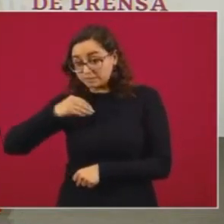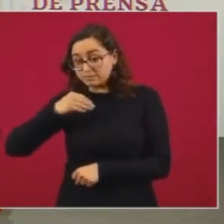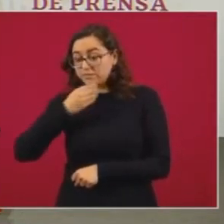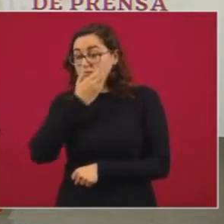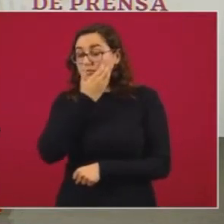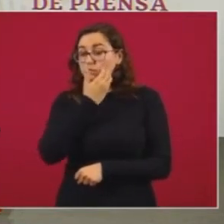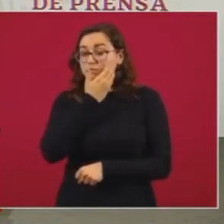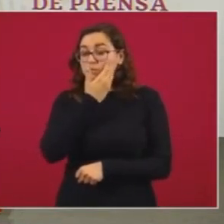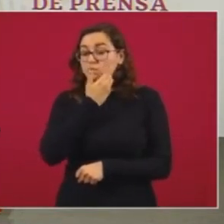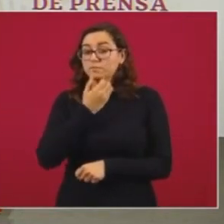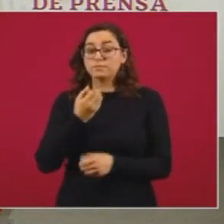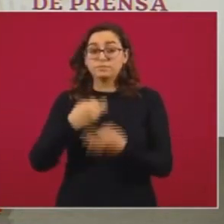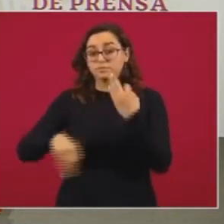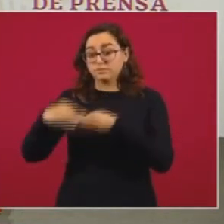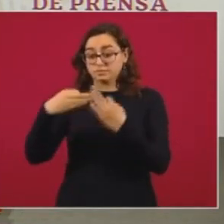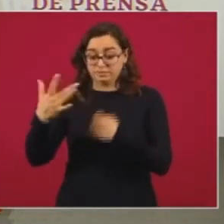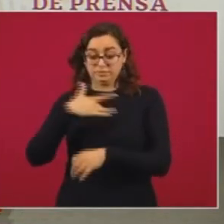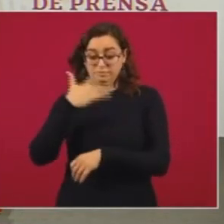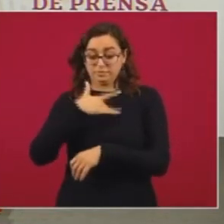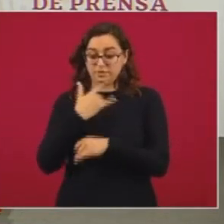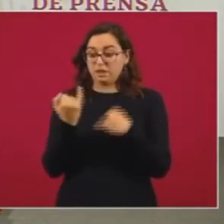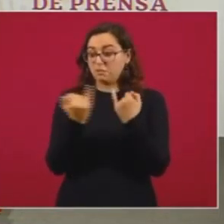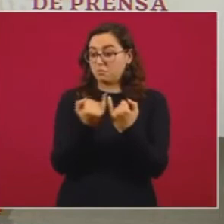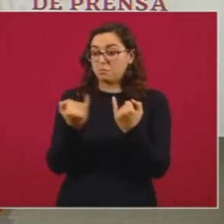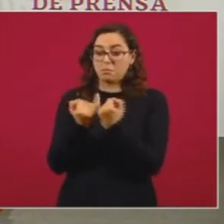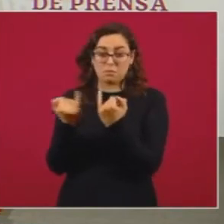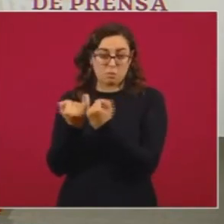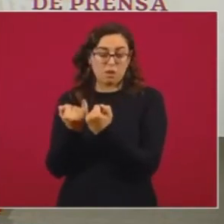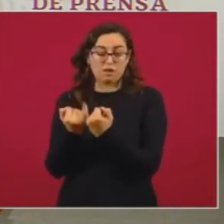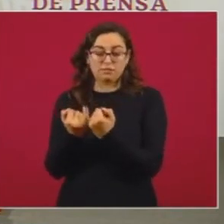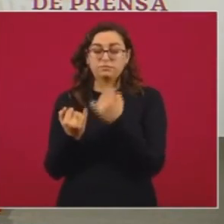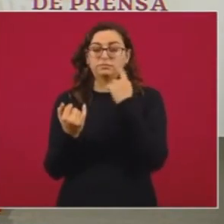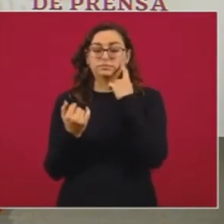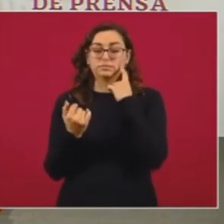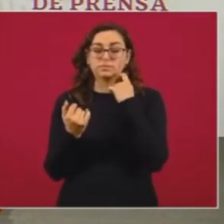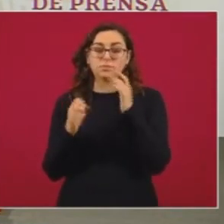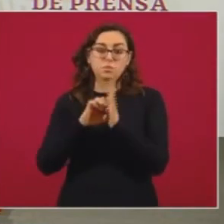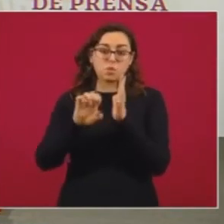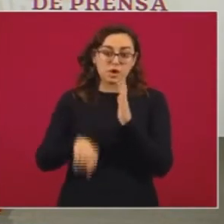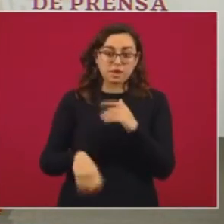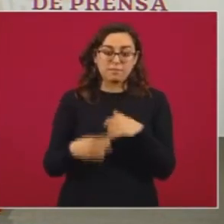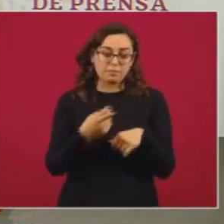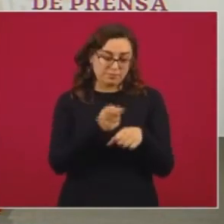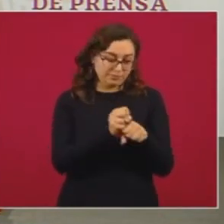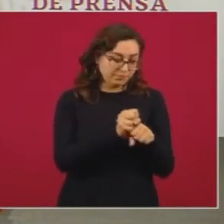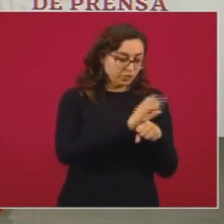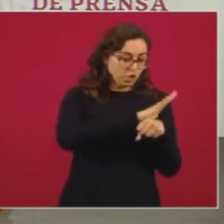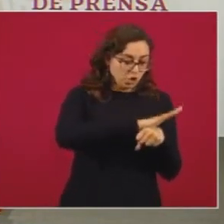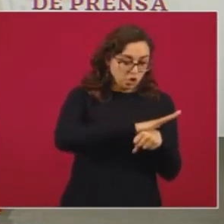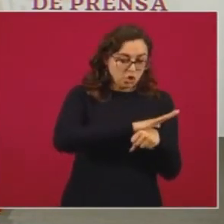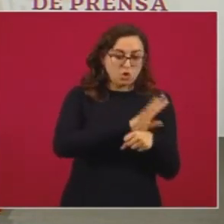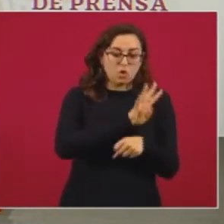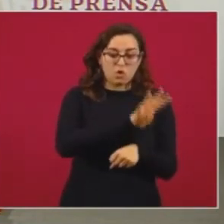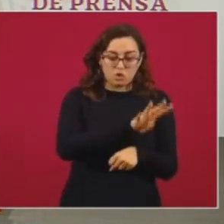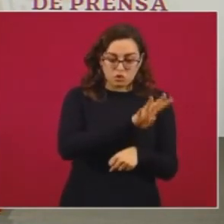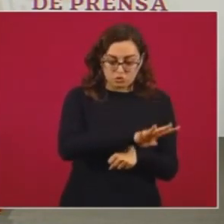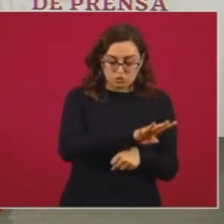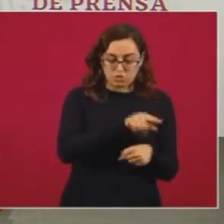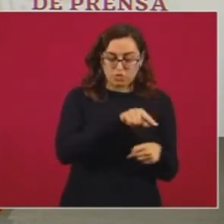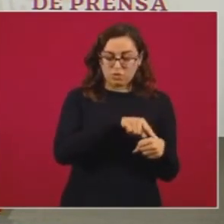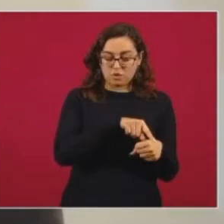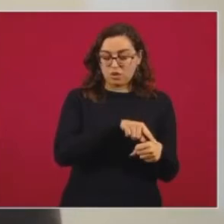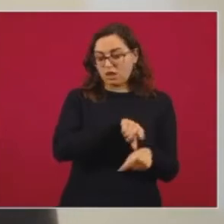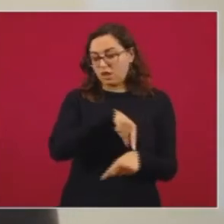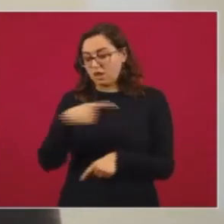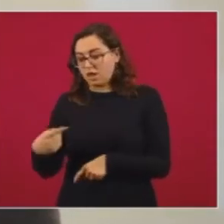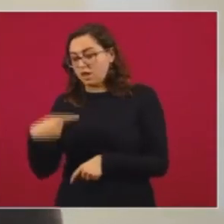inicio muy similar en relación a los signos y síntomas. Si comparamos las dos principales, COVID-19 causada por el virus SARS-CoV-2